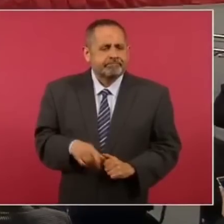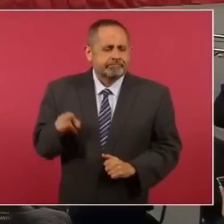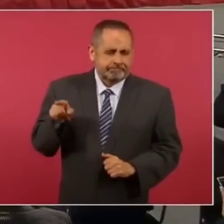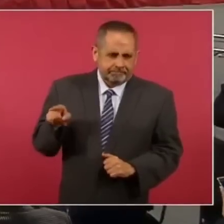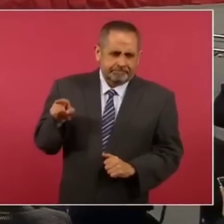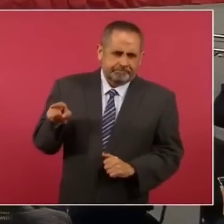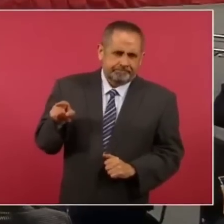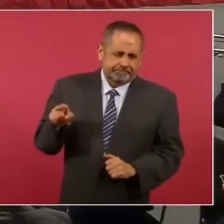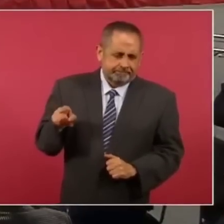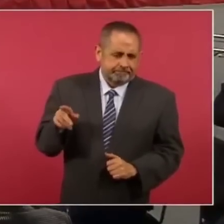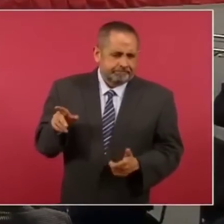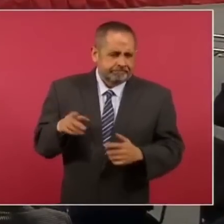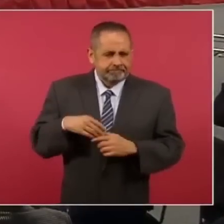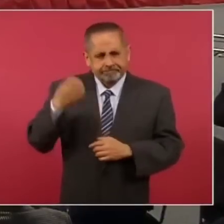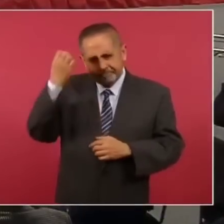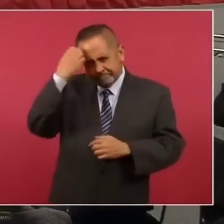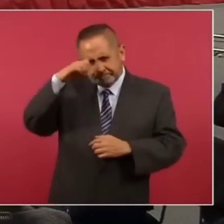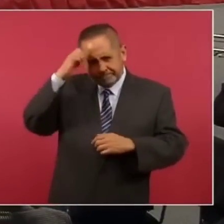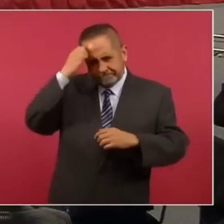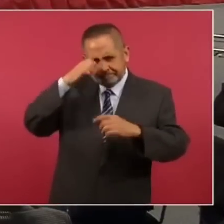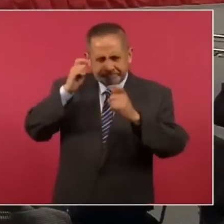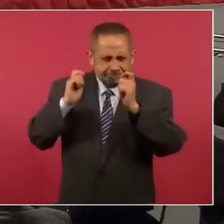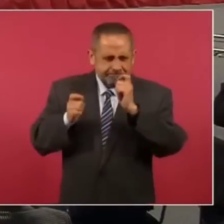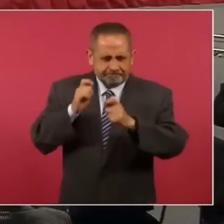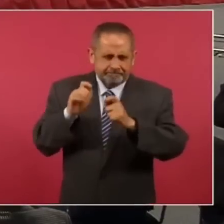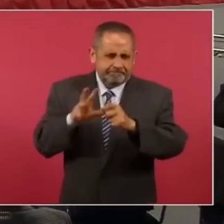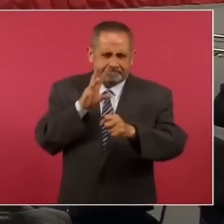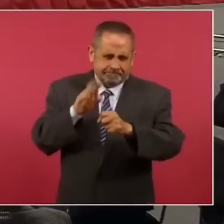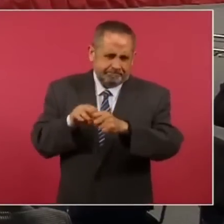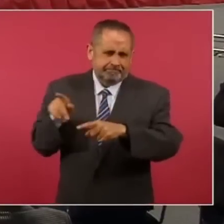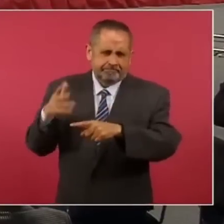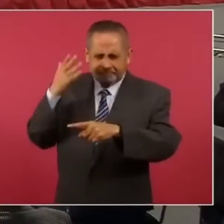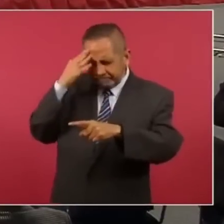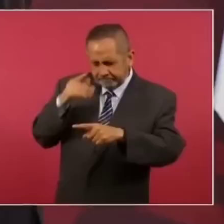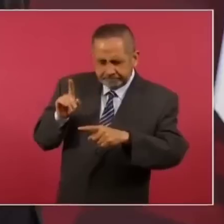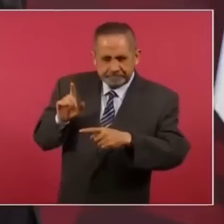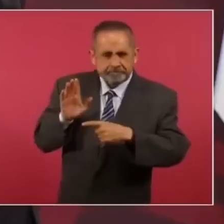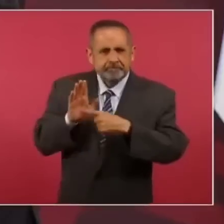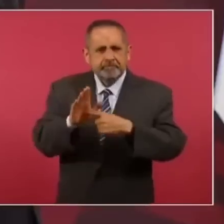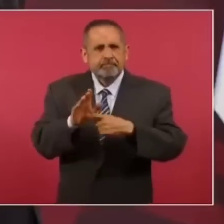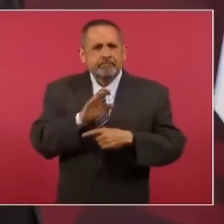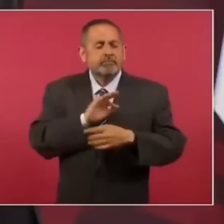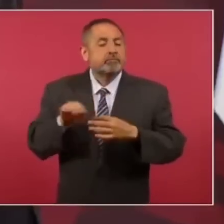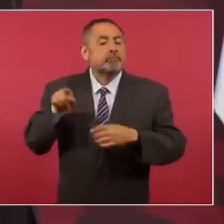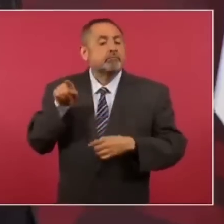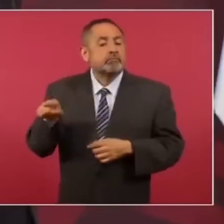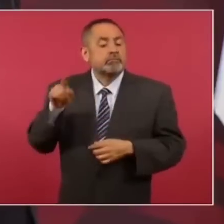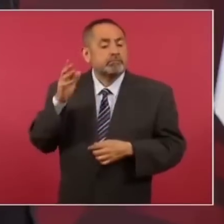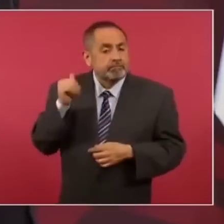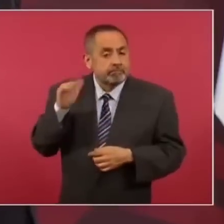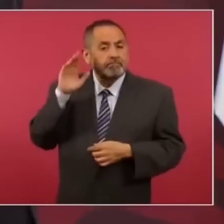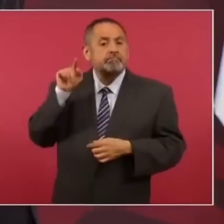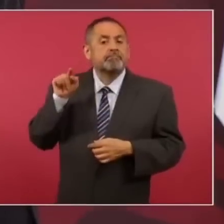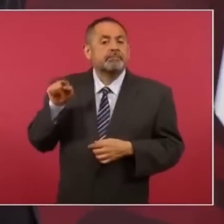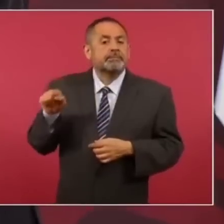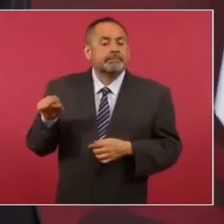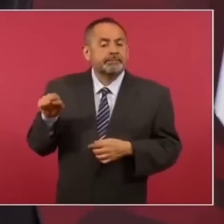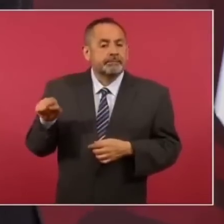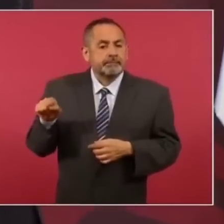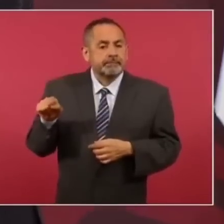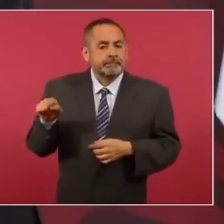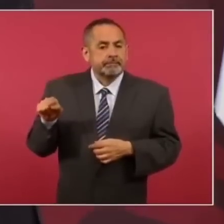Tiene la experiencia en haber sido el